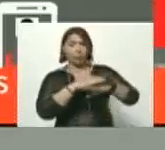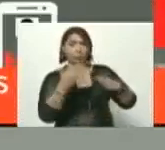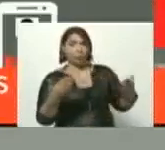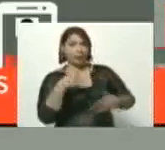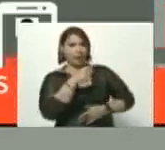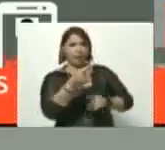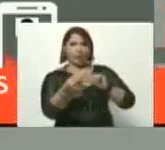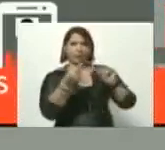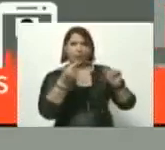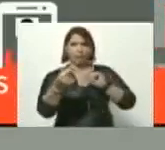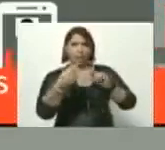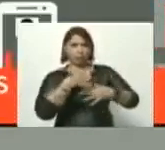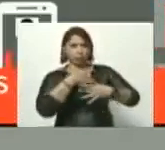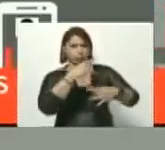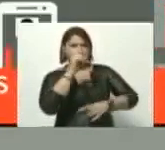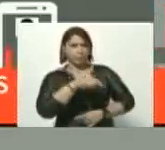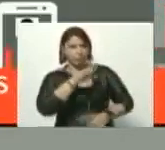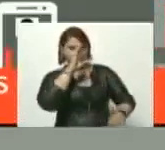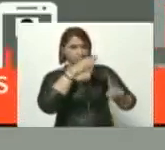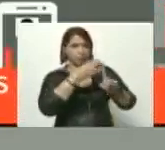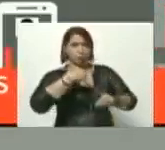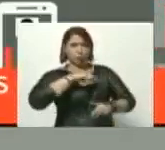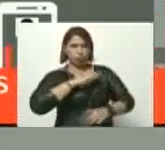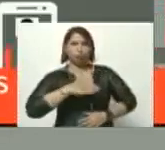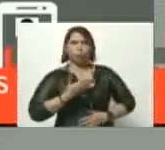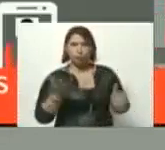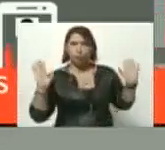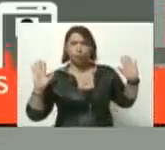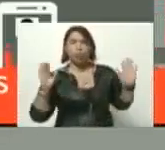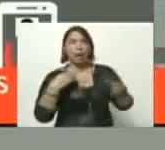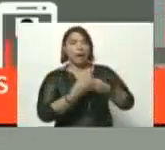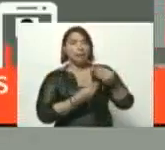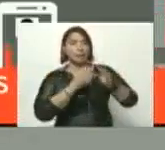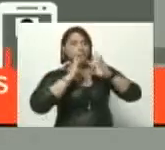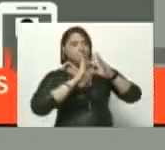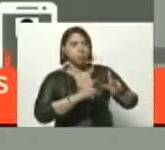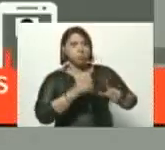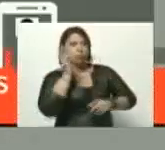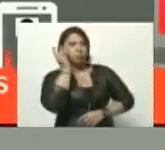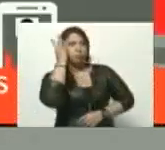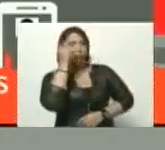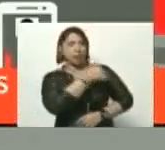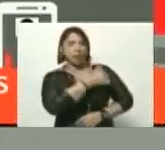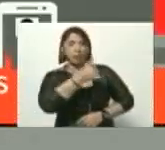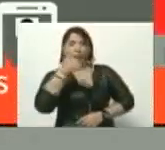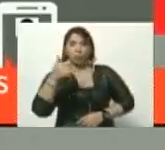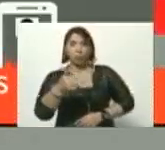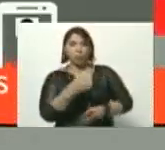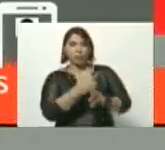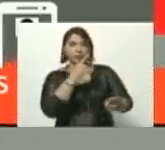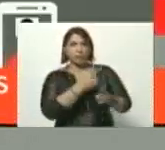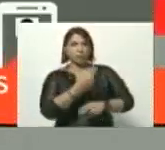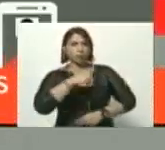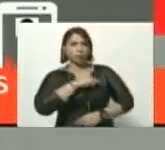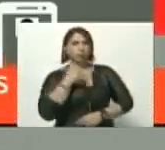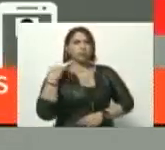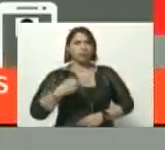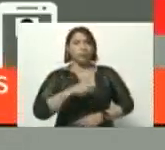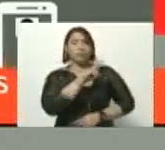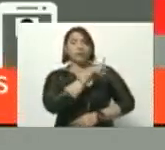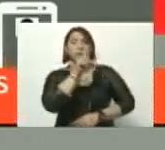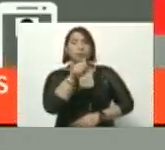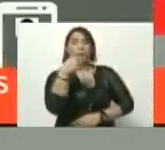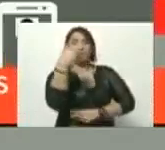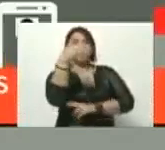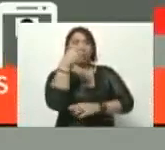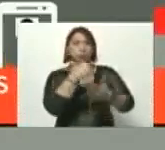unos debates interesantes y desde allí hemos podido nosotros generar planteamientos en cada una de las redes. Nosotros tenemos 21